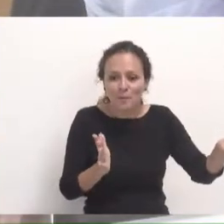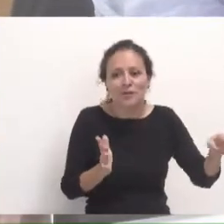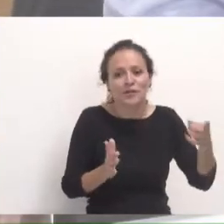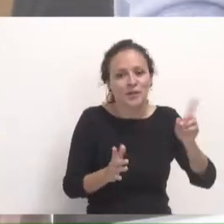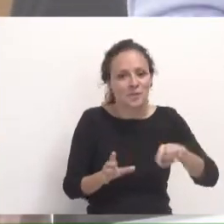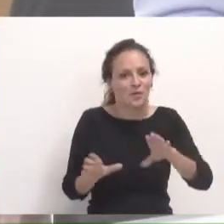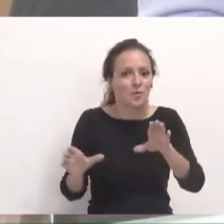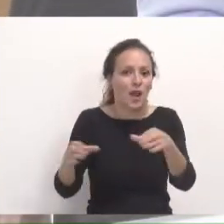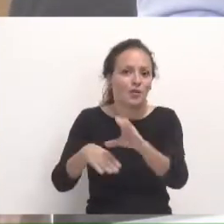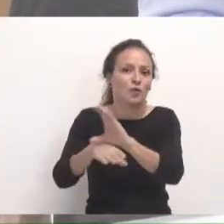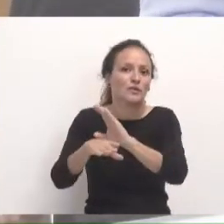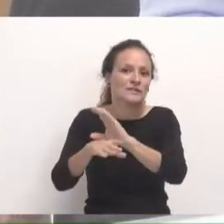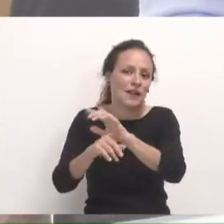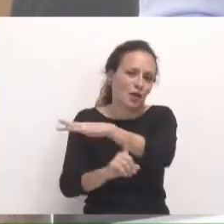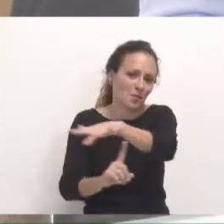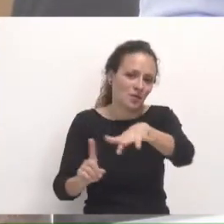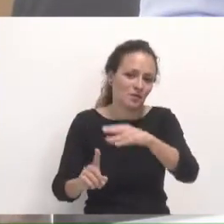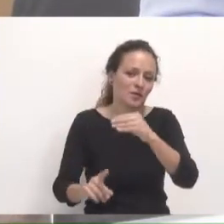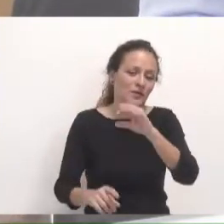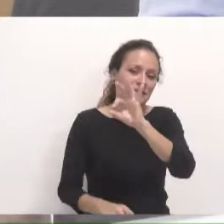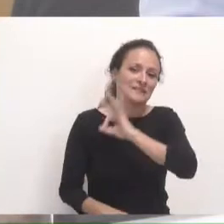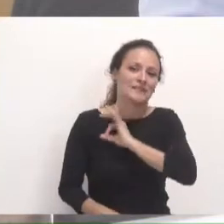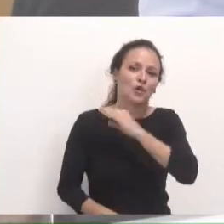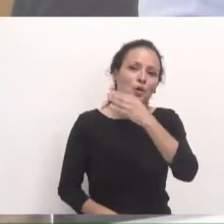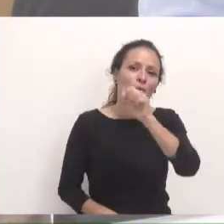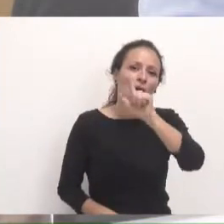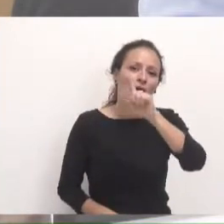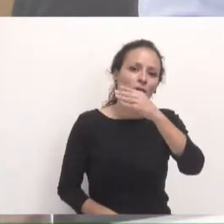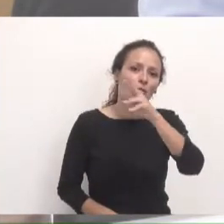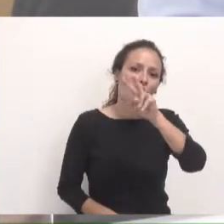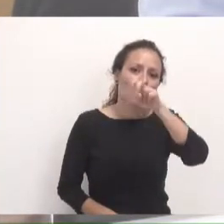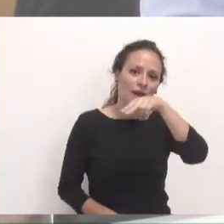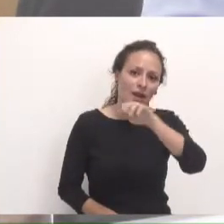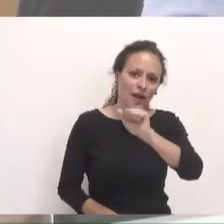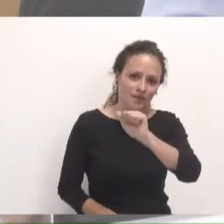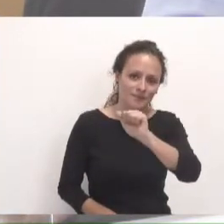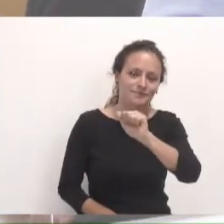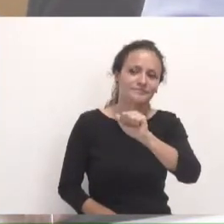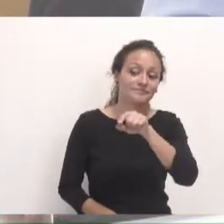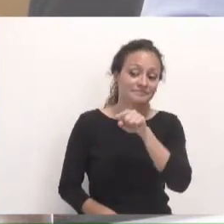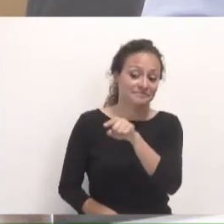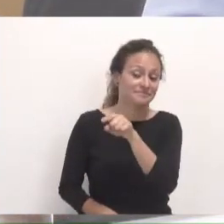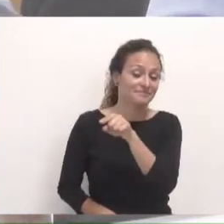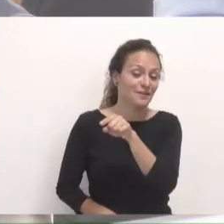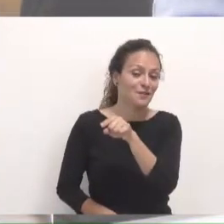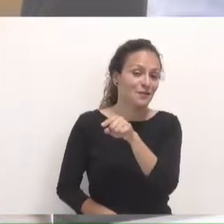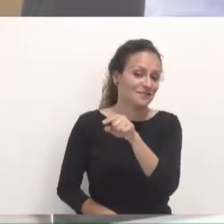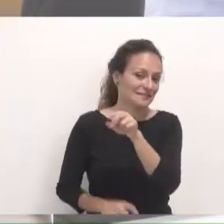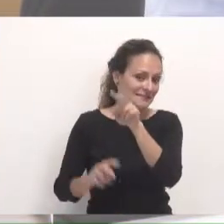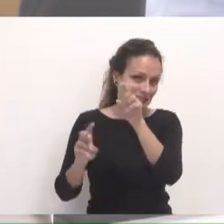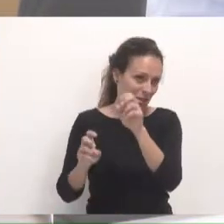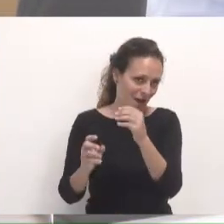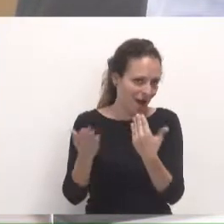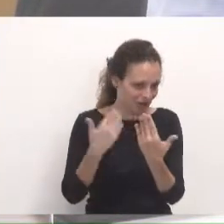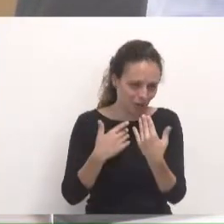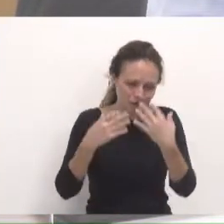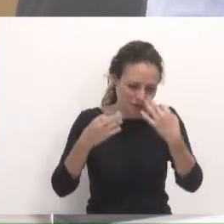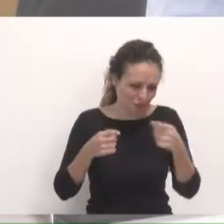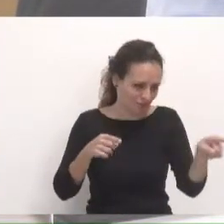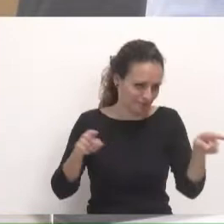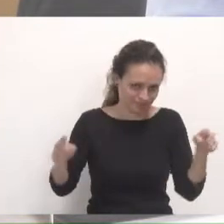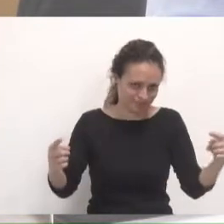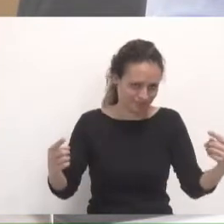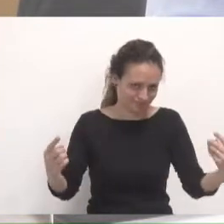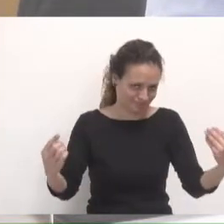acompañado del consejero de Medio Ambiente, el señor Valbuena, teniendo en cuenta el aspecto del tema del que estamos hablando. Bueno, pues